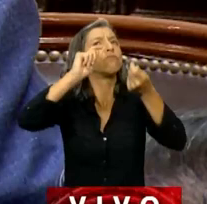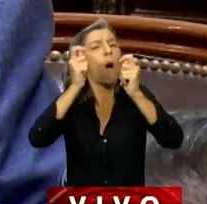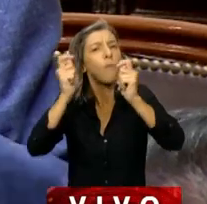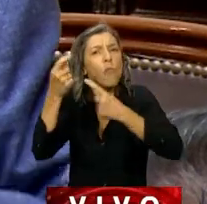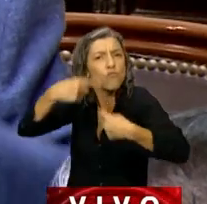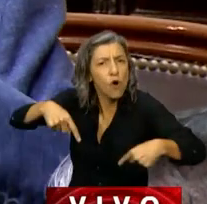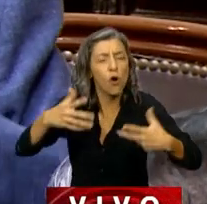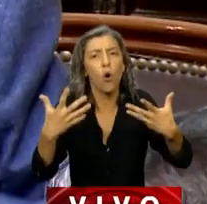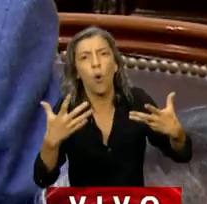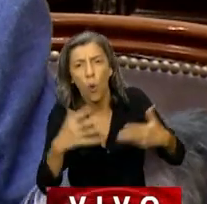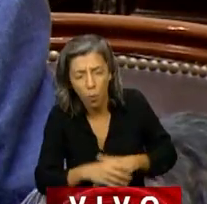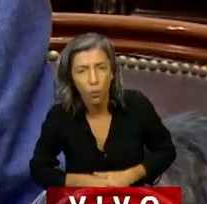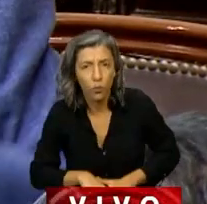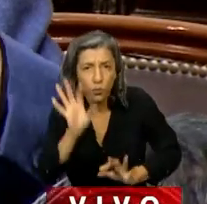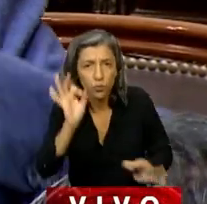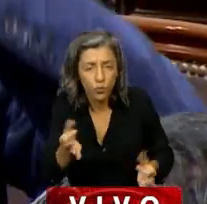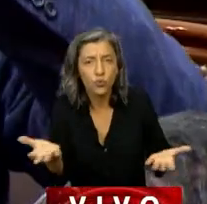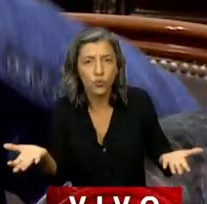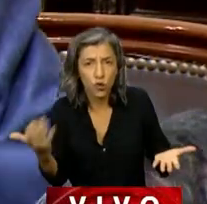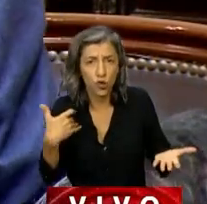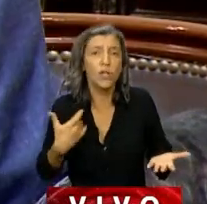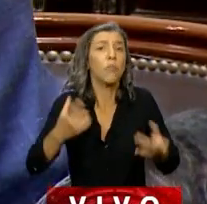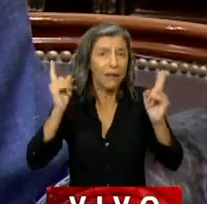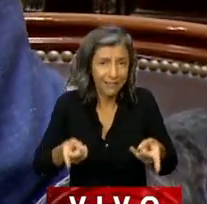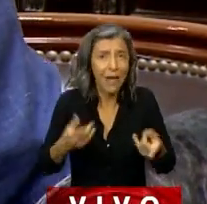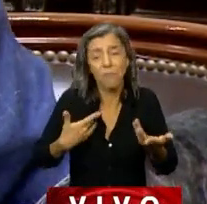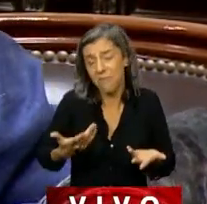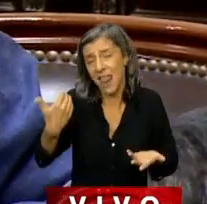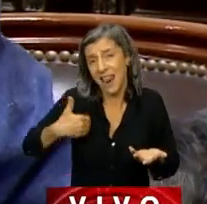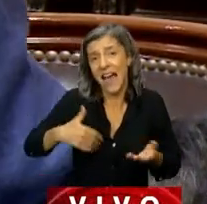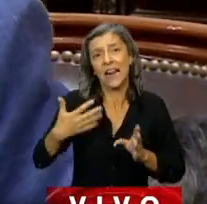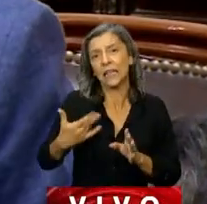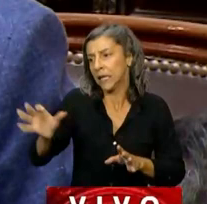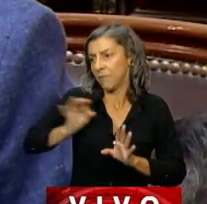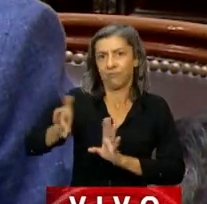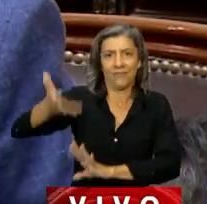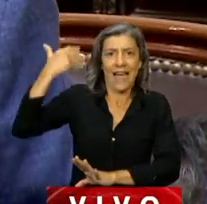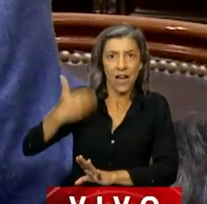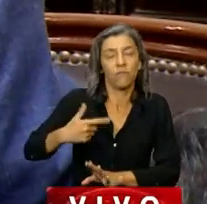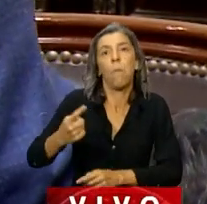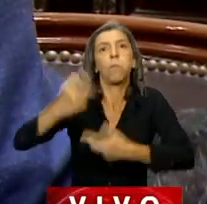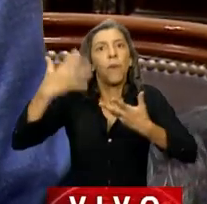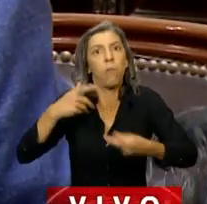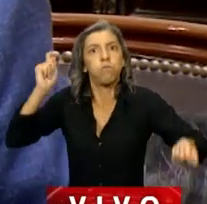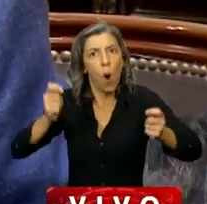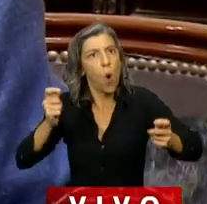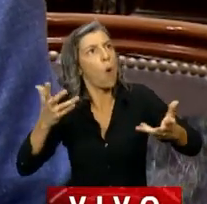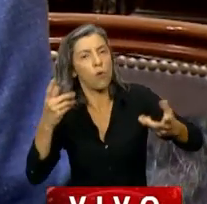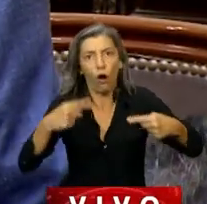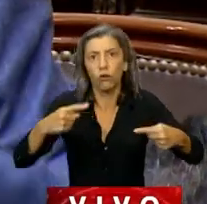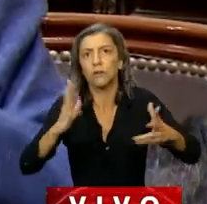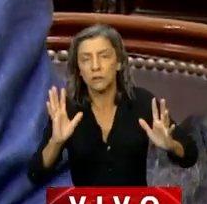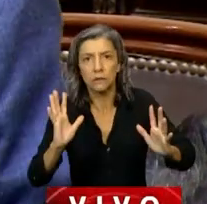inclusive el recambio institucional, también por primeras veces en la Argentina después de tantos años, puede rescatar la